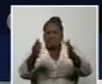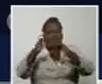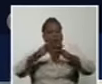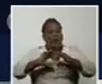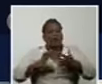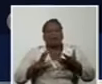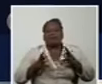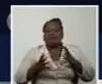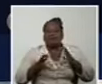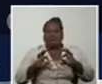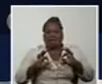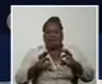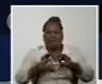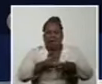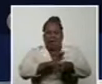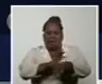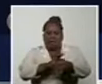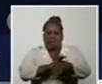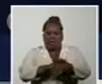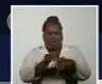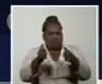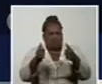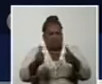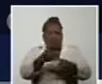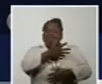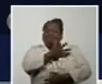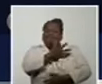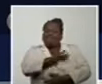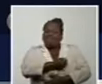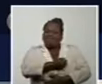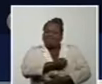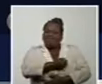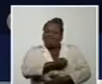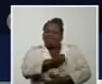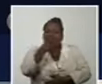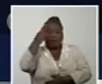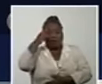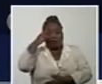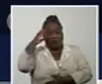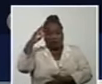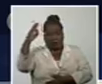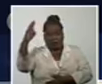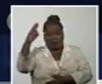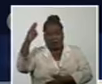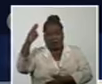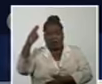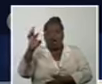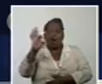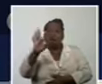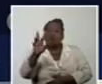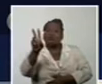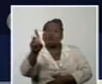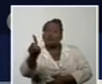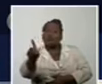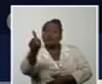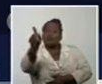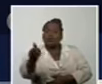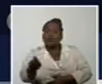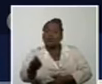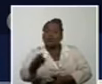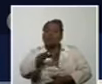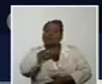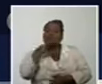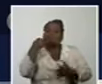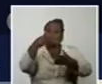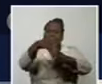de la enfermedad. Lamentablemente tenemos que recordar los 81 fallecidos que acumulamos en